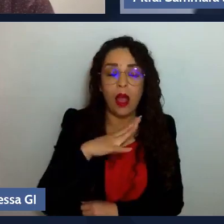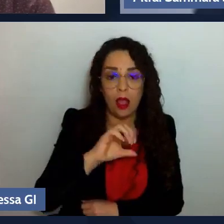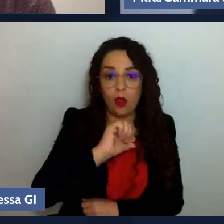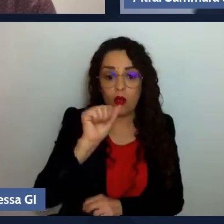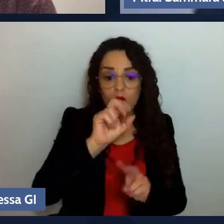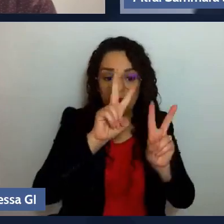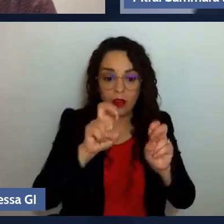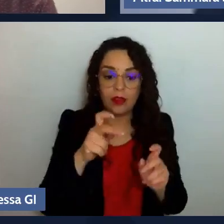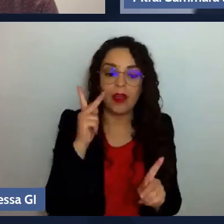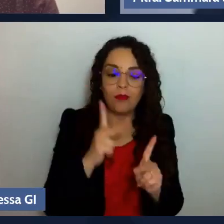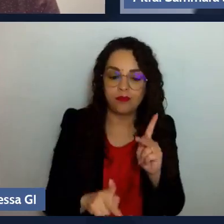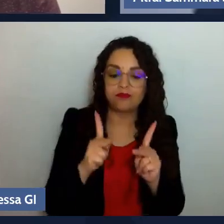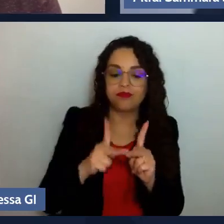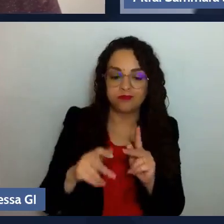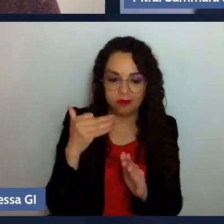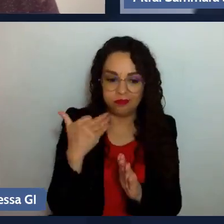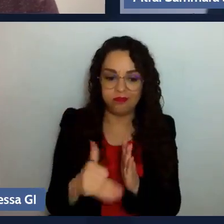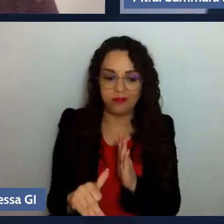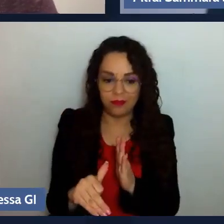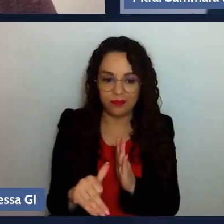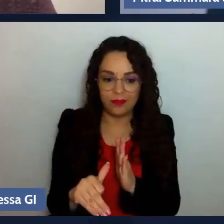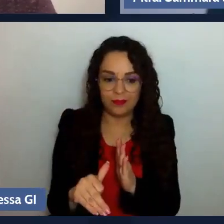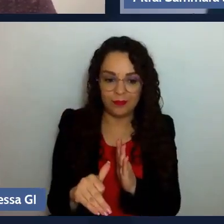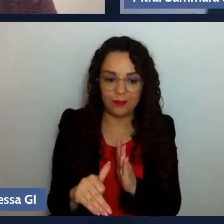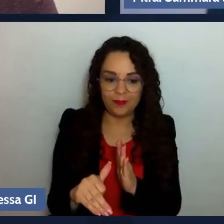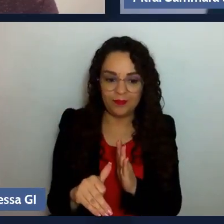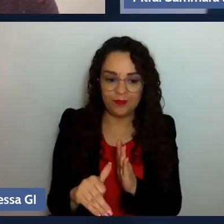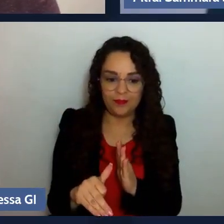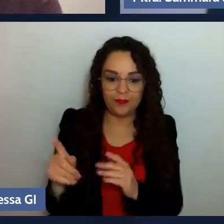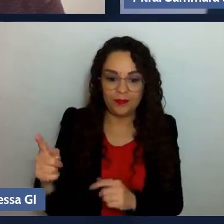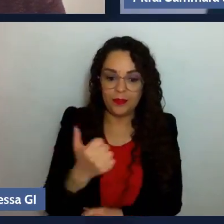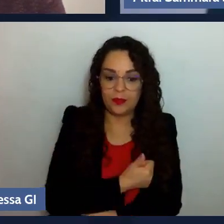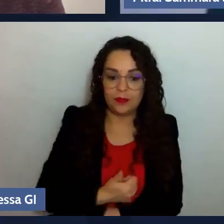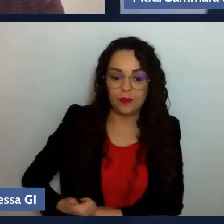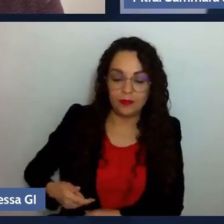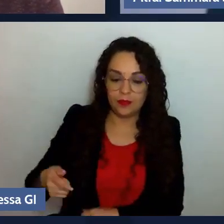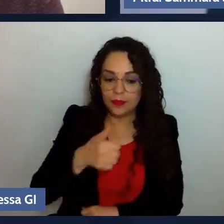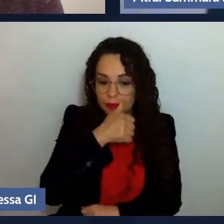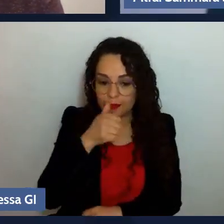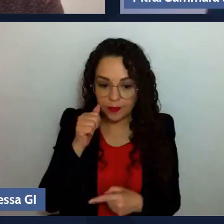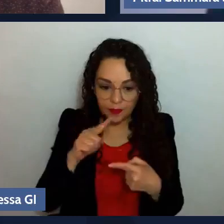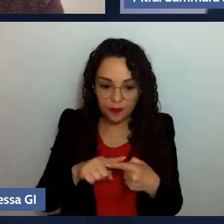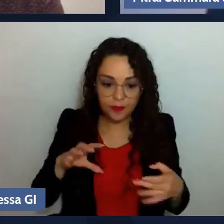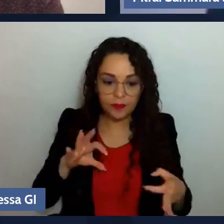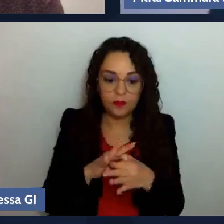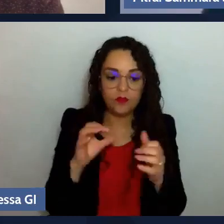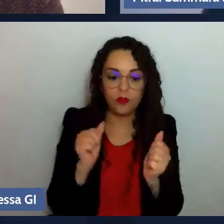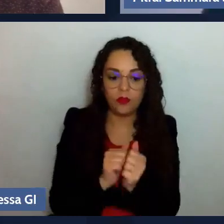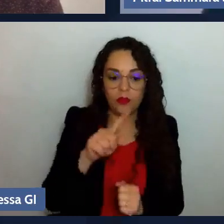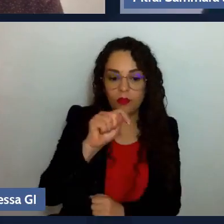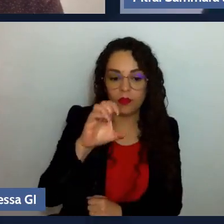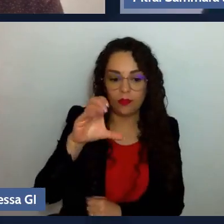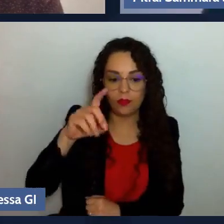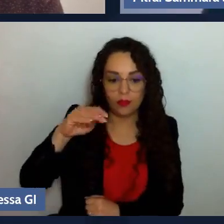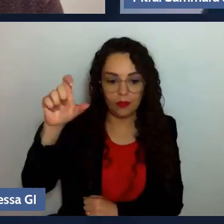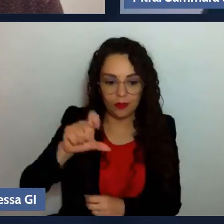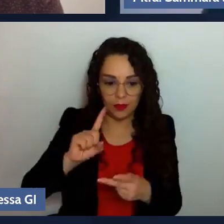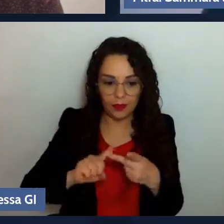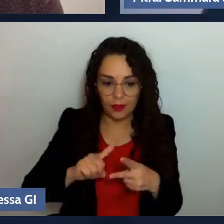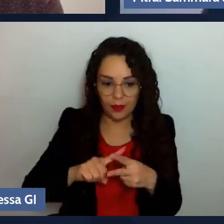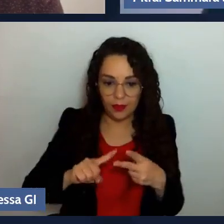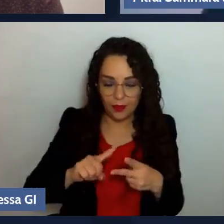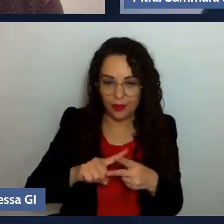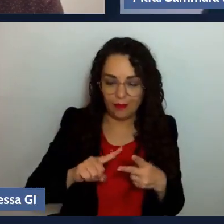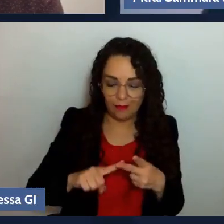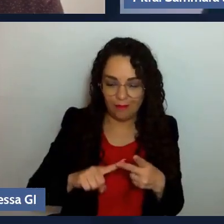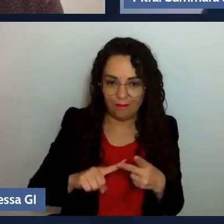entre la jurisdicción sanitaria de la Benito Juárez, junto con el Tribunal Electoral de la Ciudad de México. Con esto me estoy